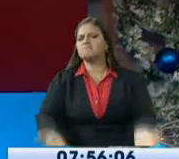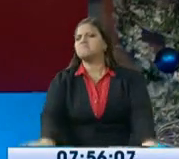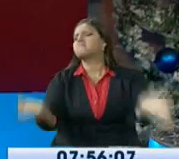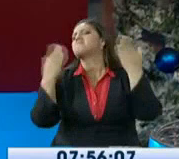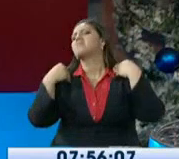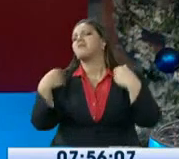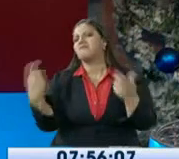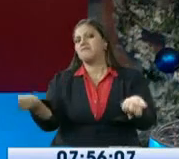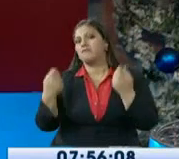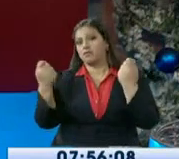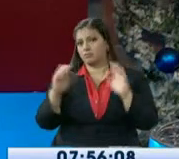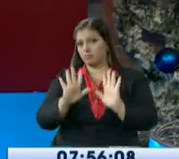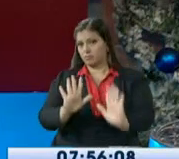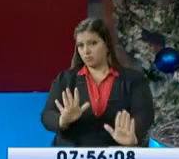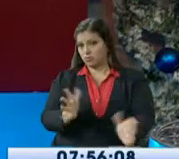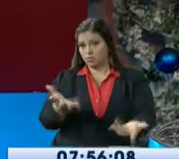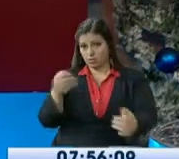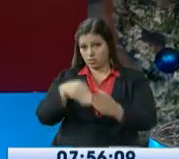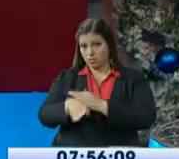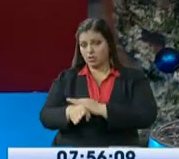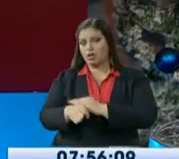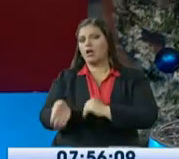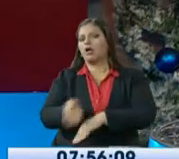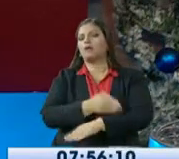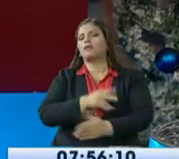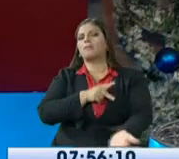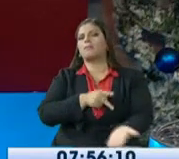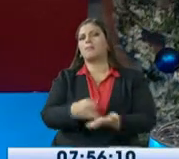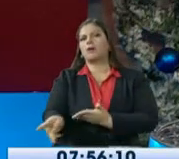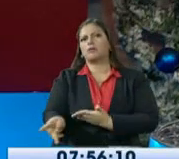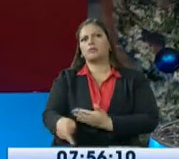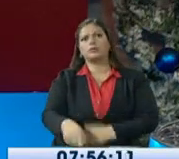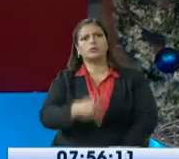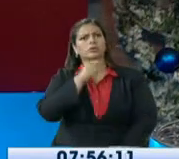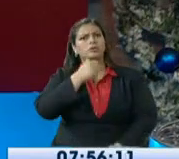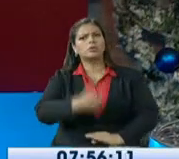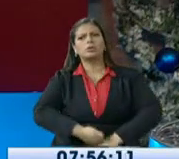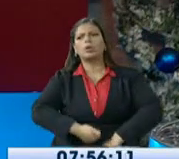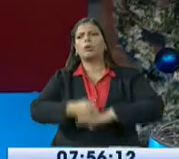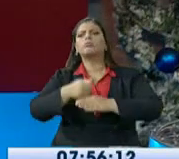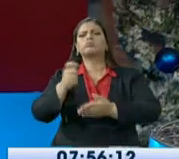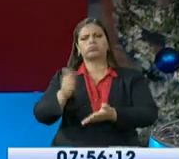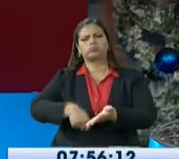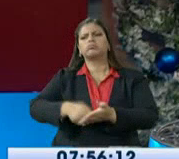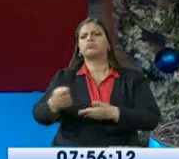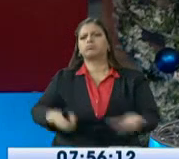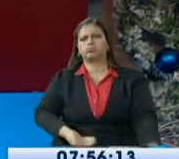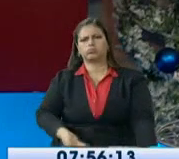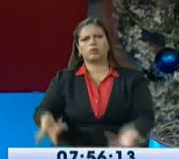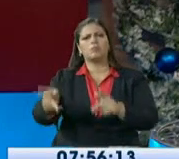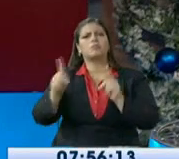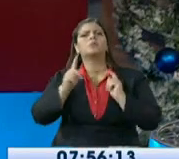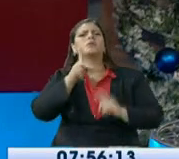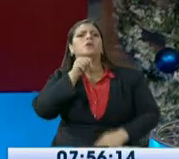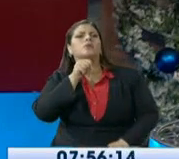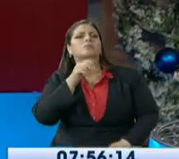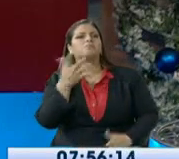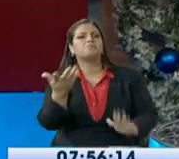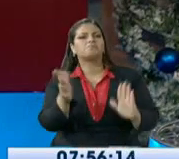ni permisos respectivos. La policía de menores debió intervenir en el caso.